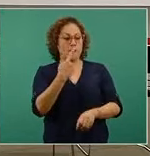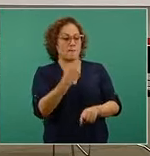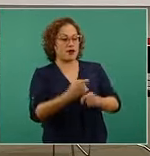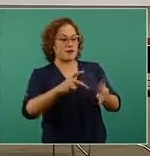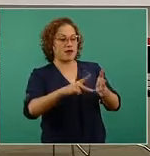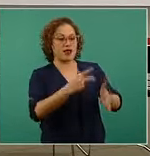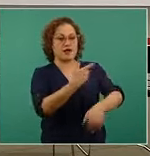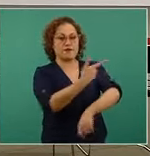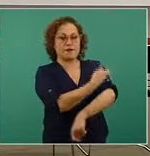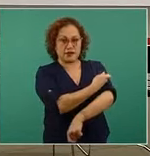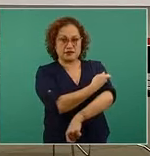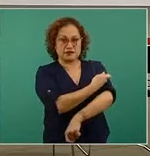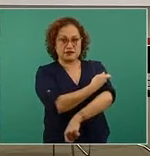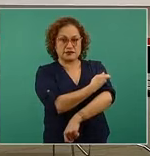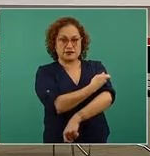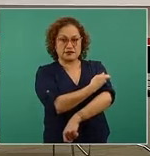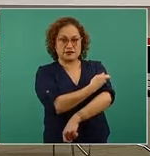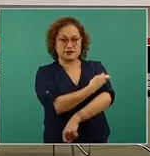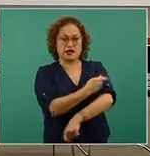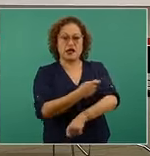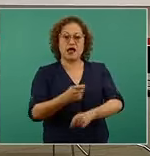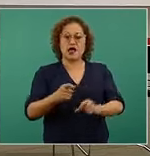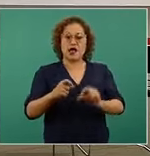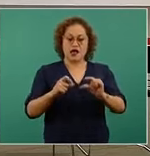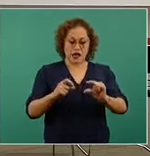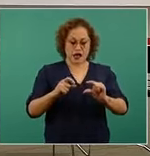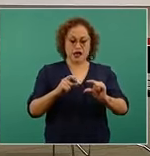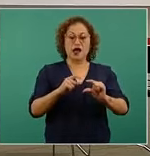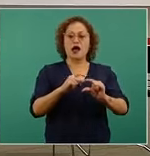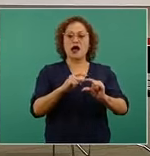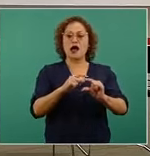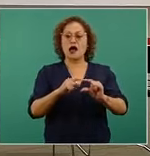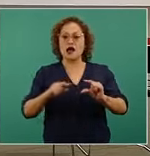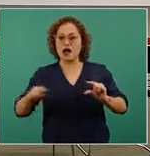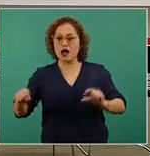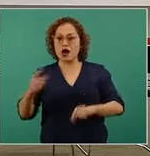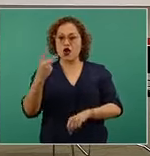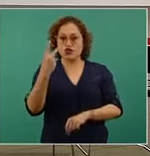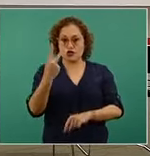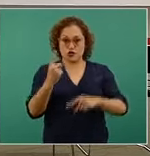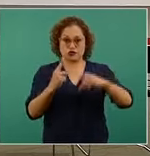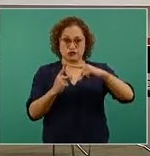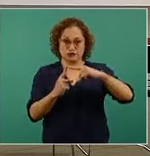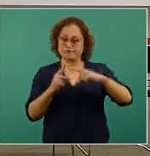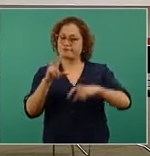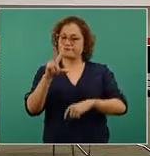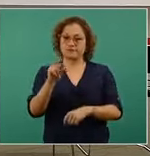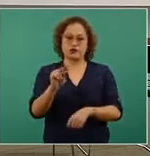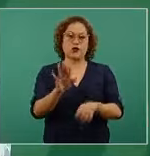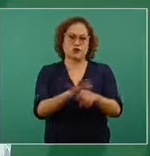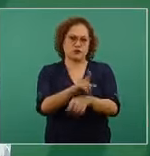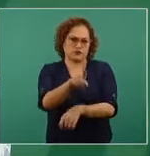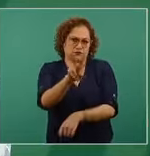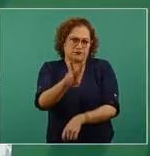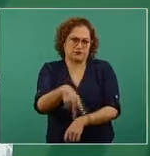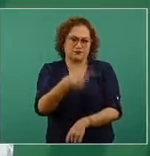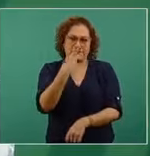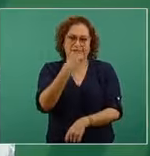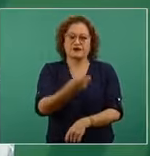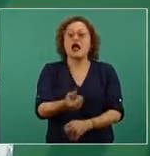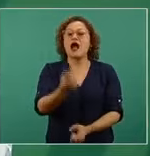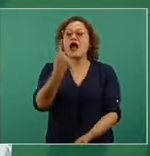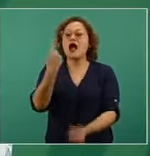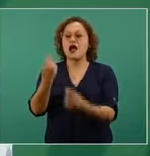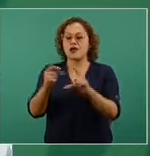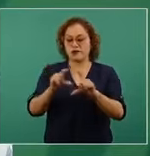necesariamente las vamos a dividir entre dos entre el total de las vacunas que tenemos porque es cierto algunos biológicos son